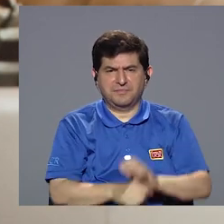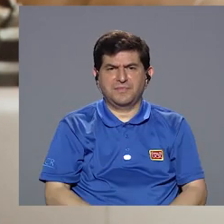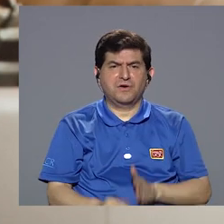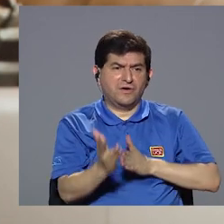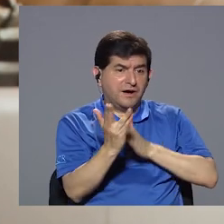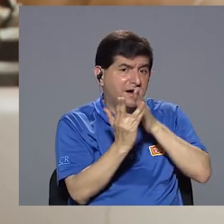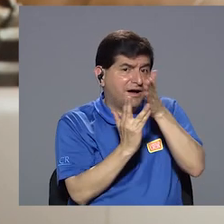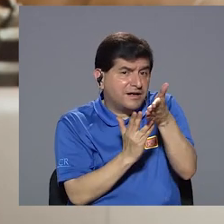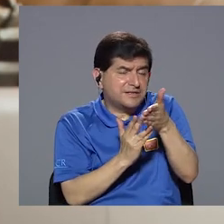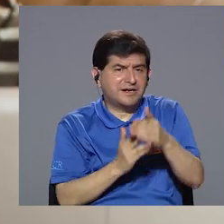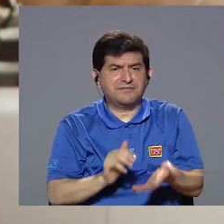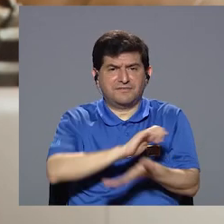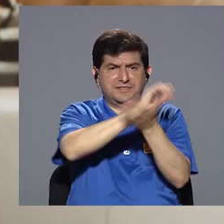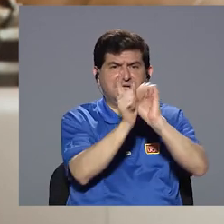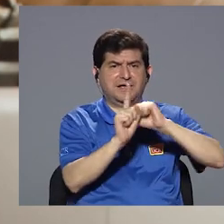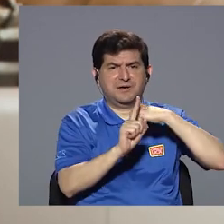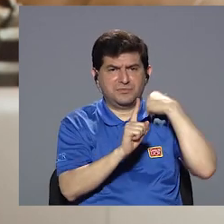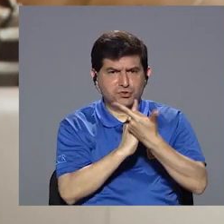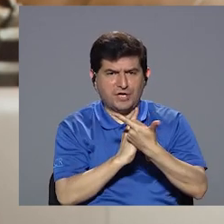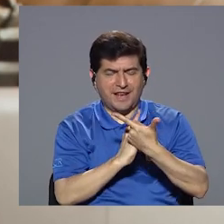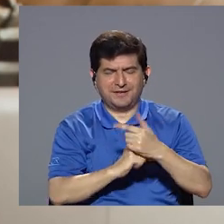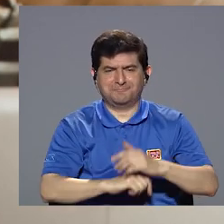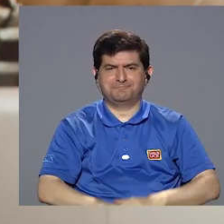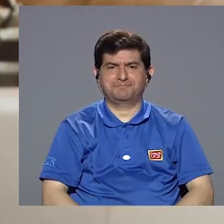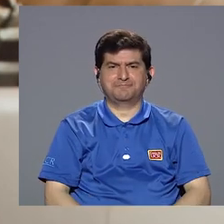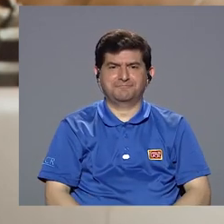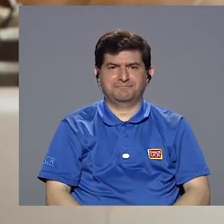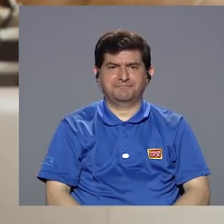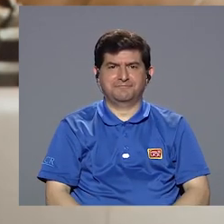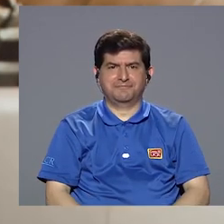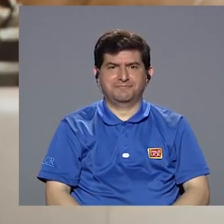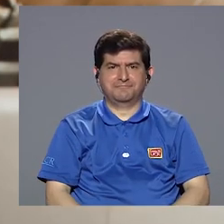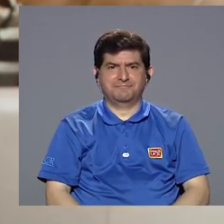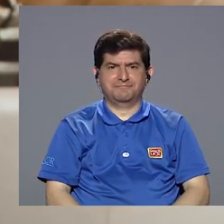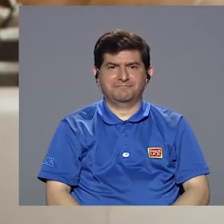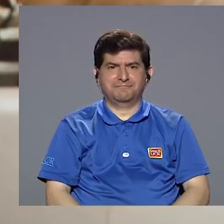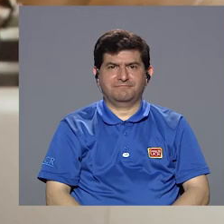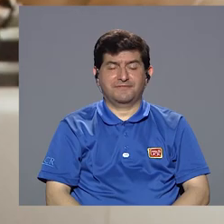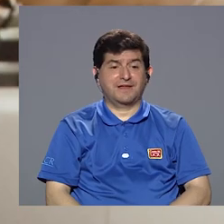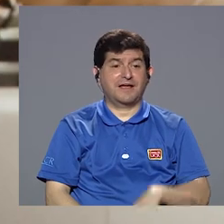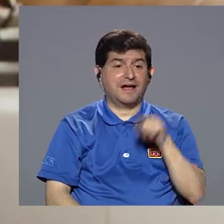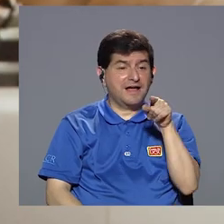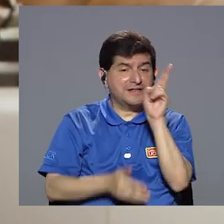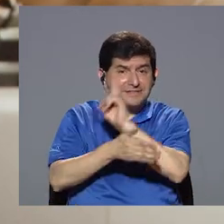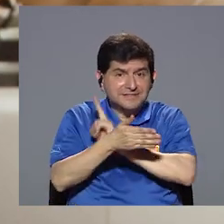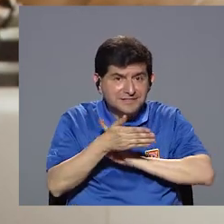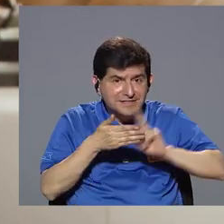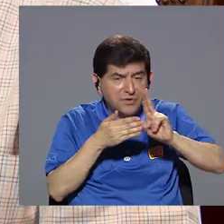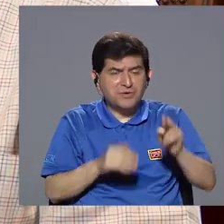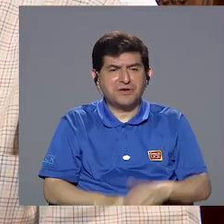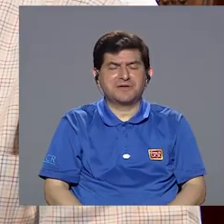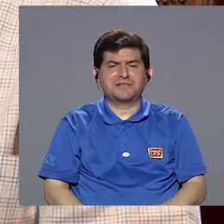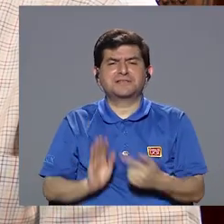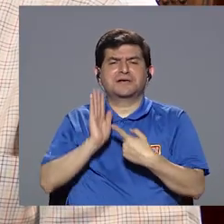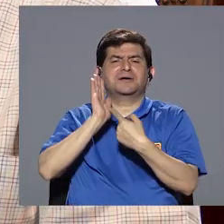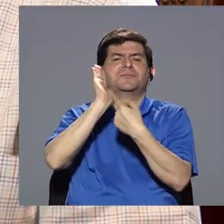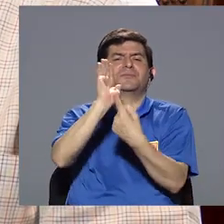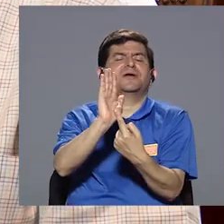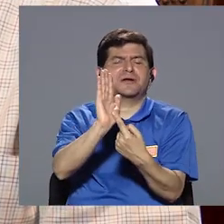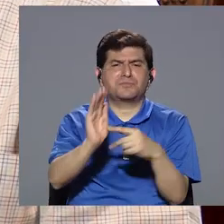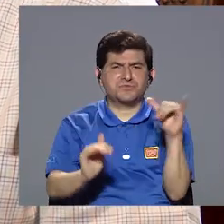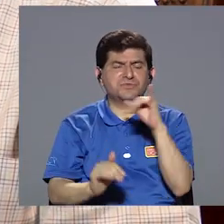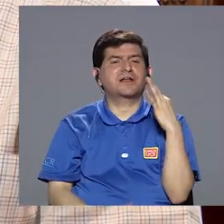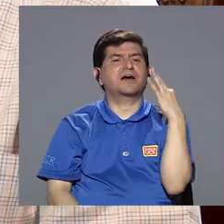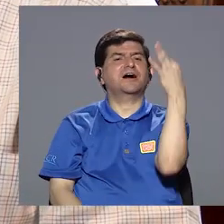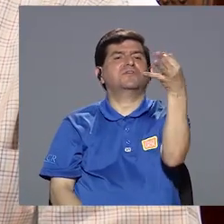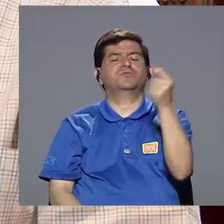por las por los cambios sociales y eso es una es la universidad ya de perfilarse también